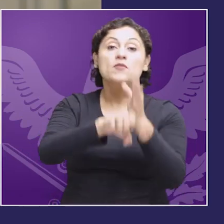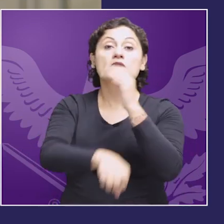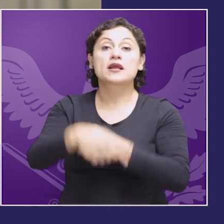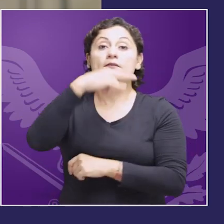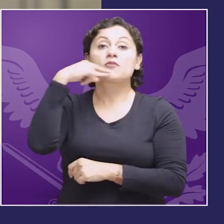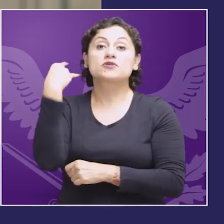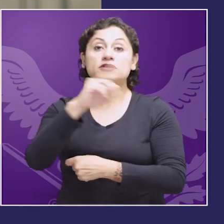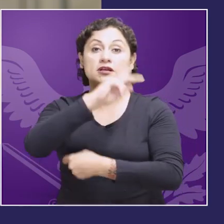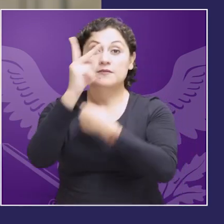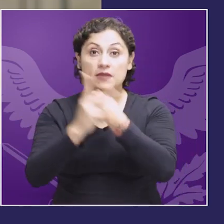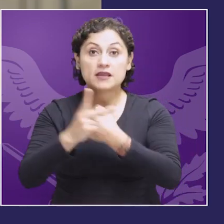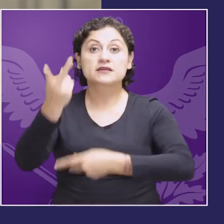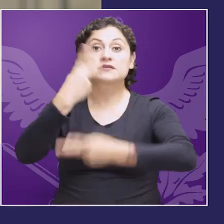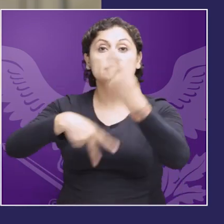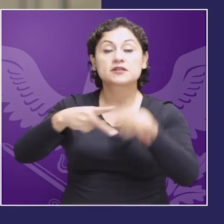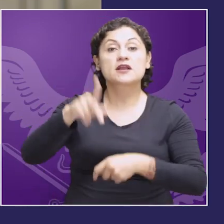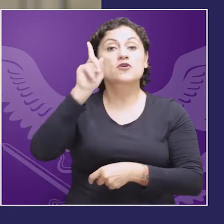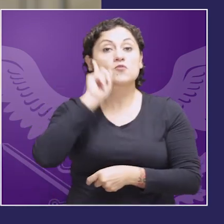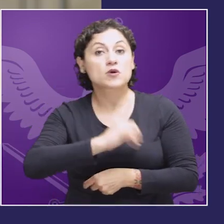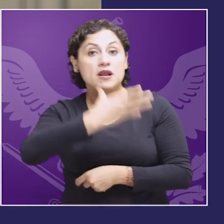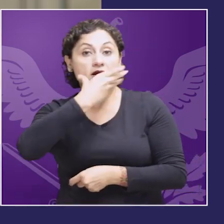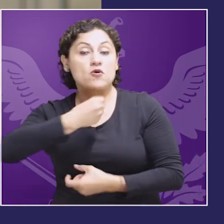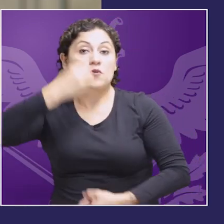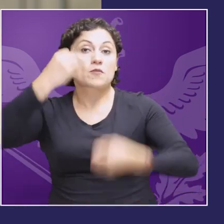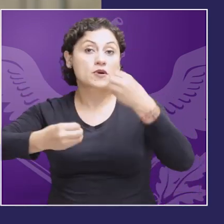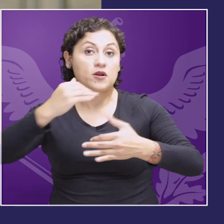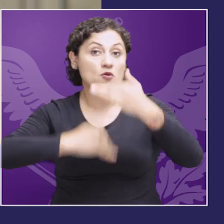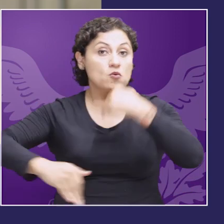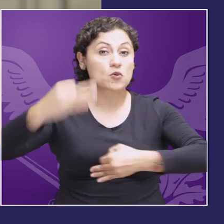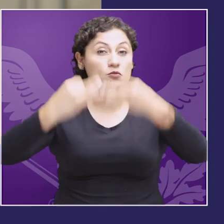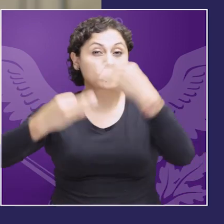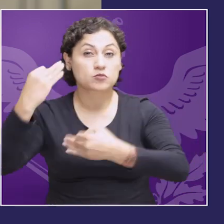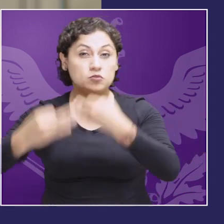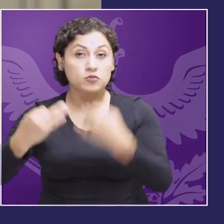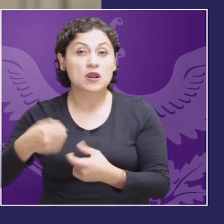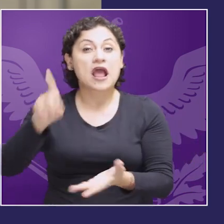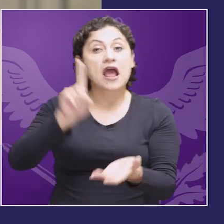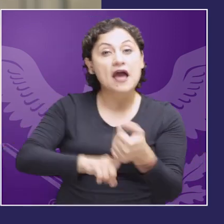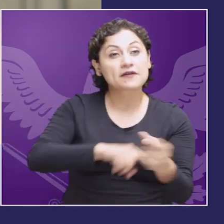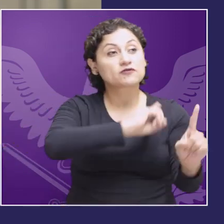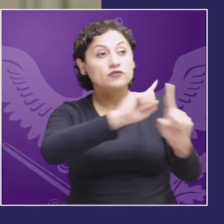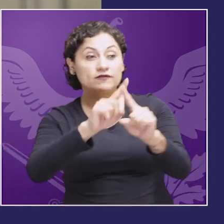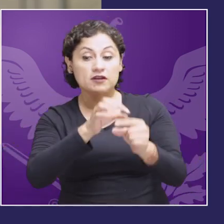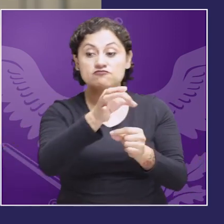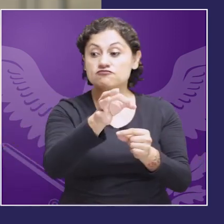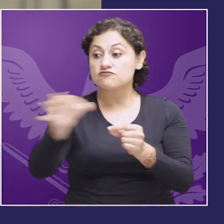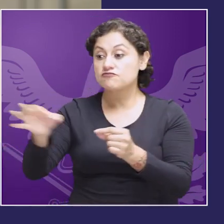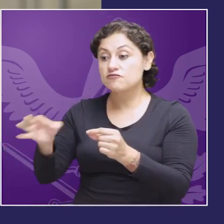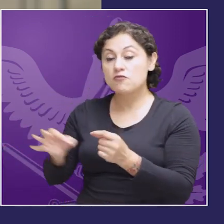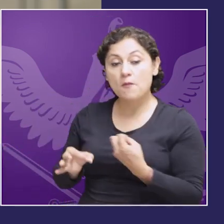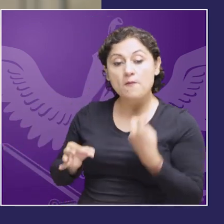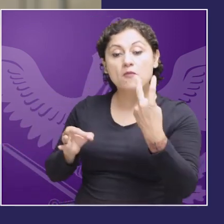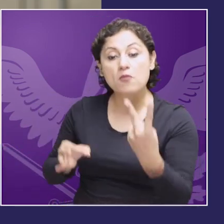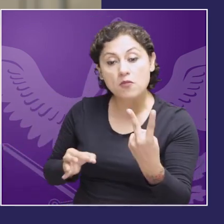por ejemplo, vinieron juezas y jueces, y esto se replicó, y tenemos replicadores en distintas unidades judiciales.